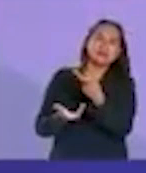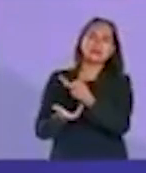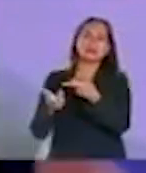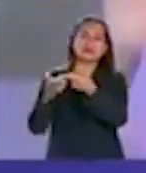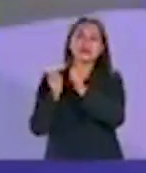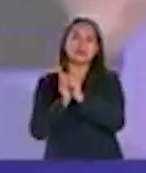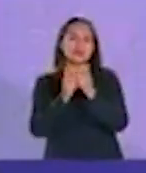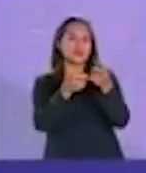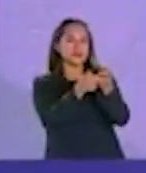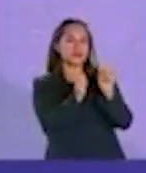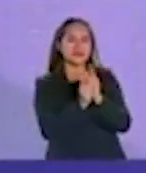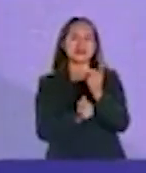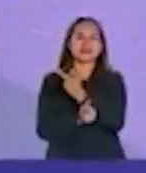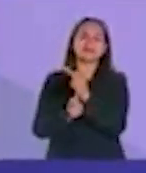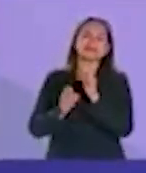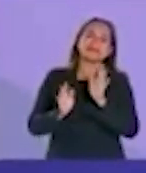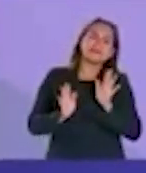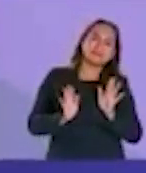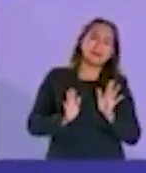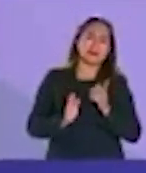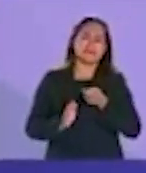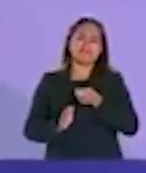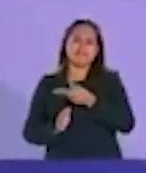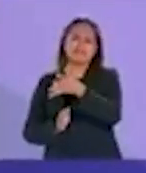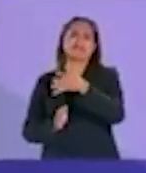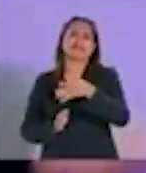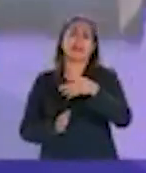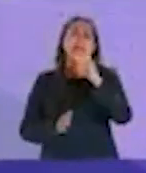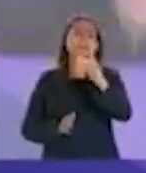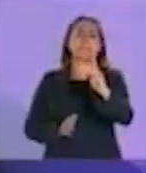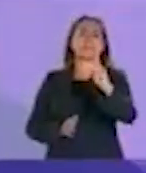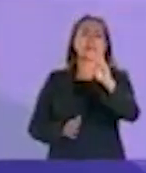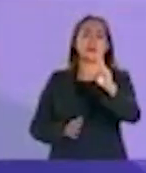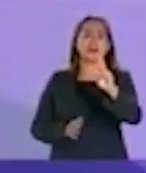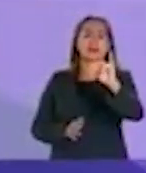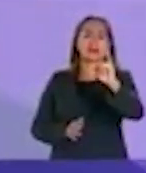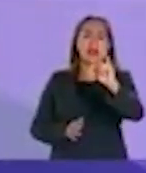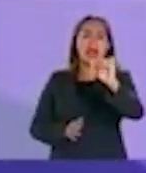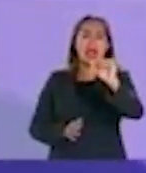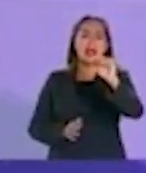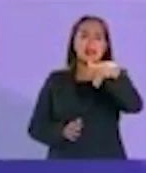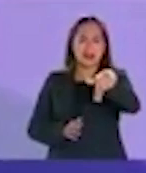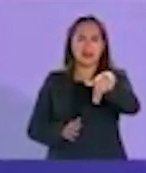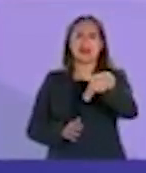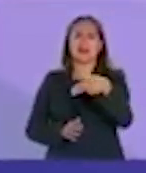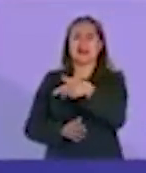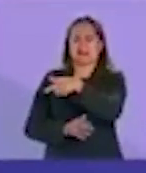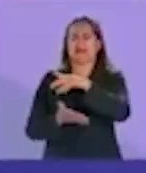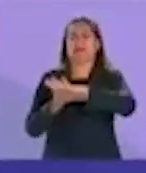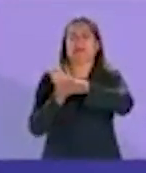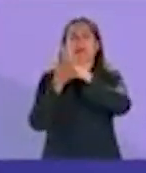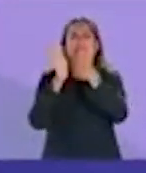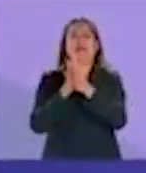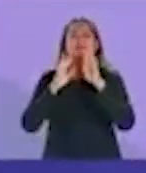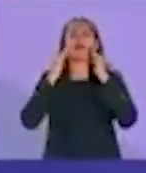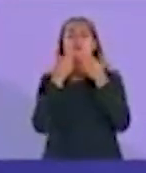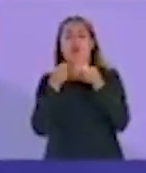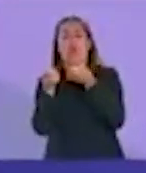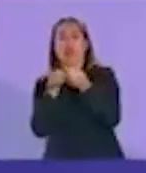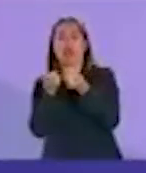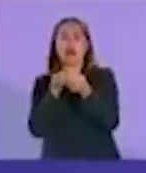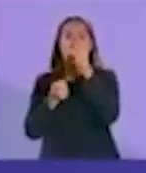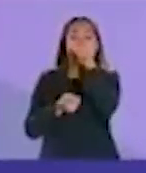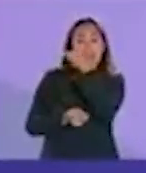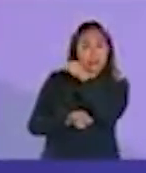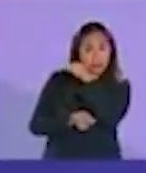lo que yo llamo el prian la mafia del poder está aquí representada y nosotros que que